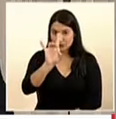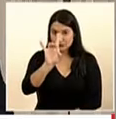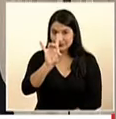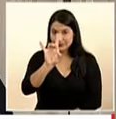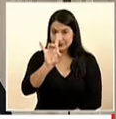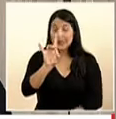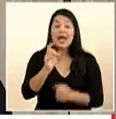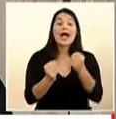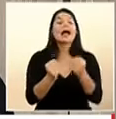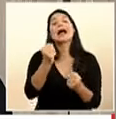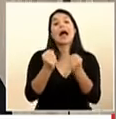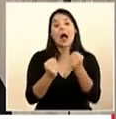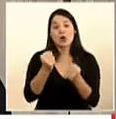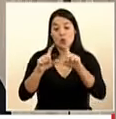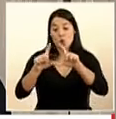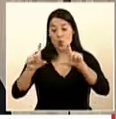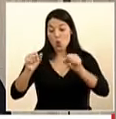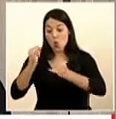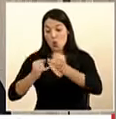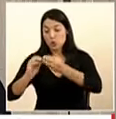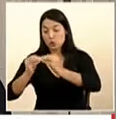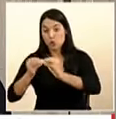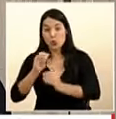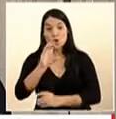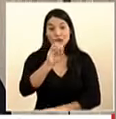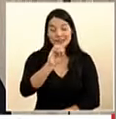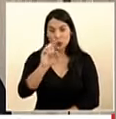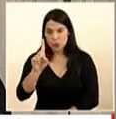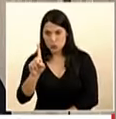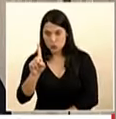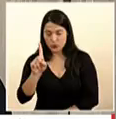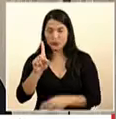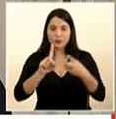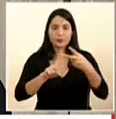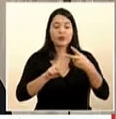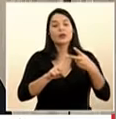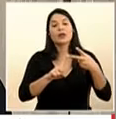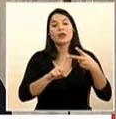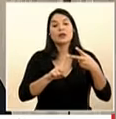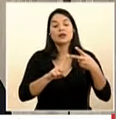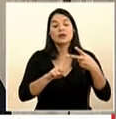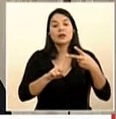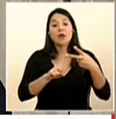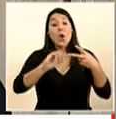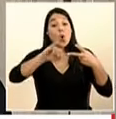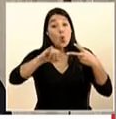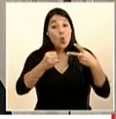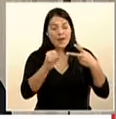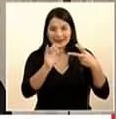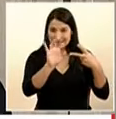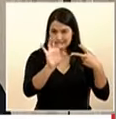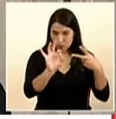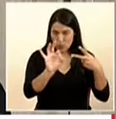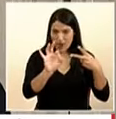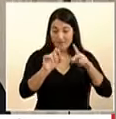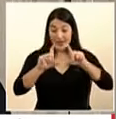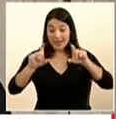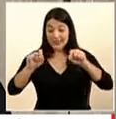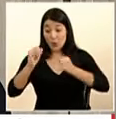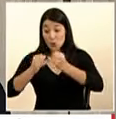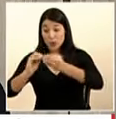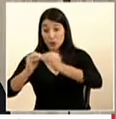vehículos cuya placa finaliza en 0 y 1 vehículos el día jueves 9 vehículos cuya